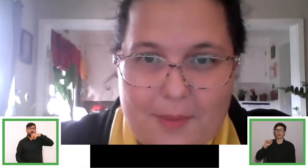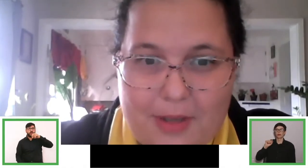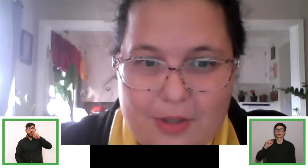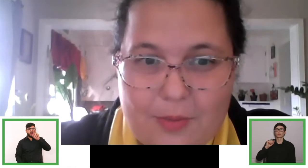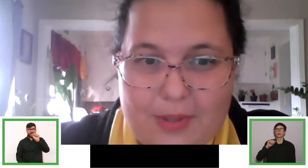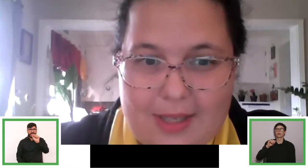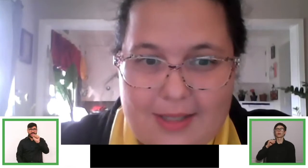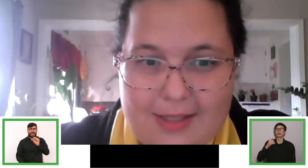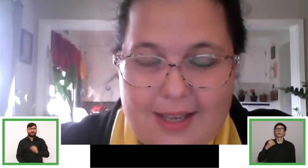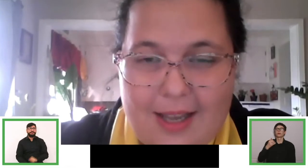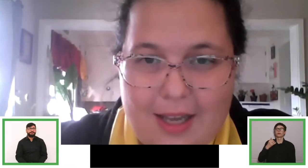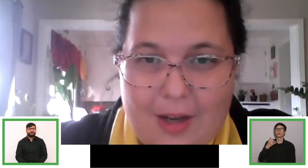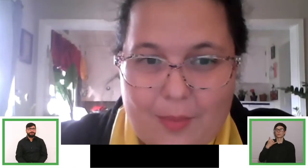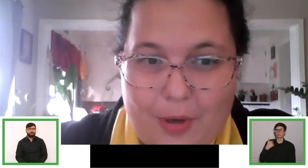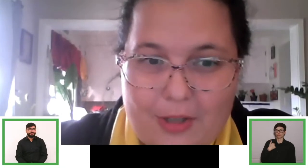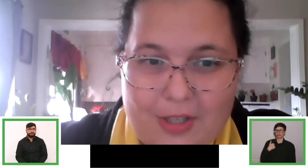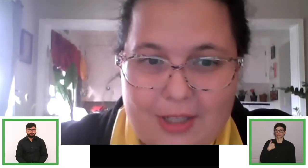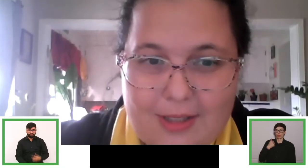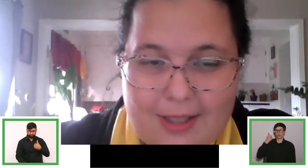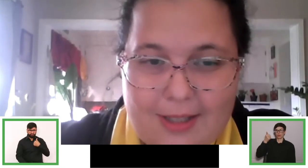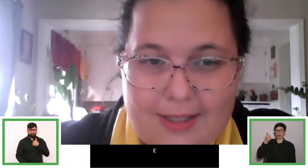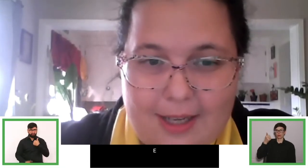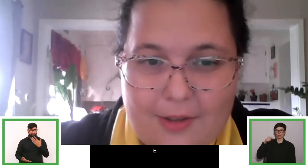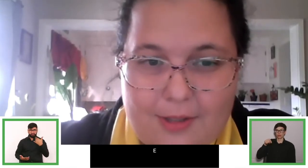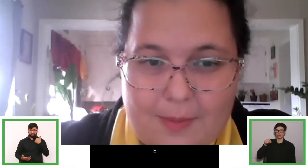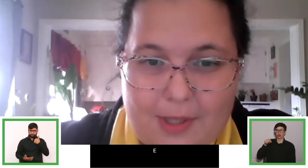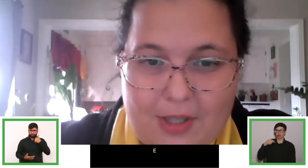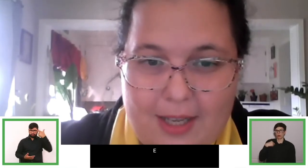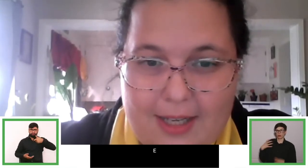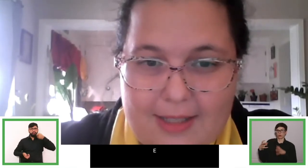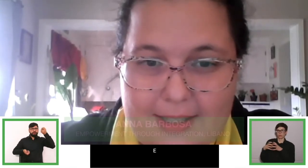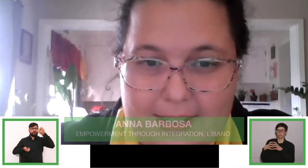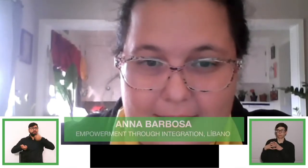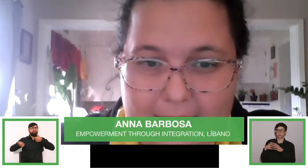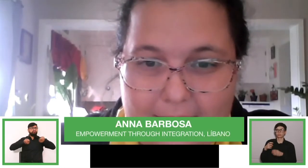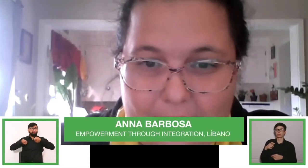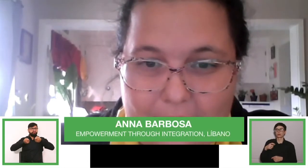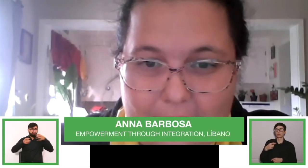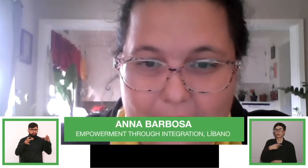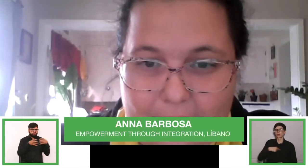directora de Empowerment Integration. Y estoy aquí para presentar un proyecto